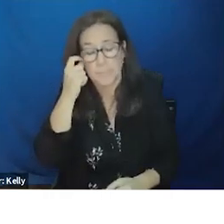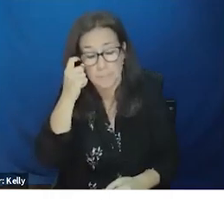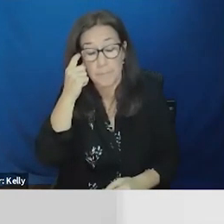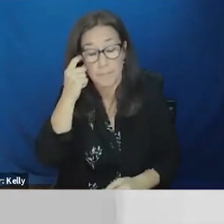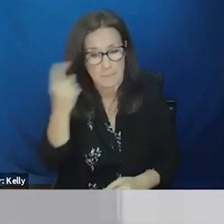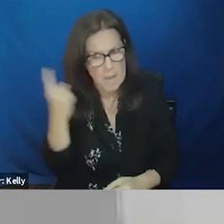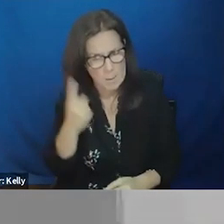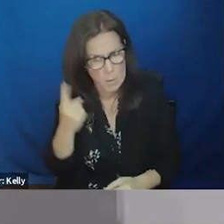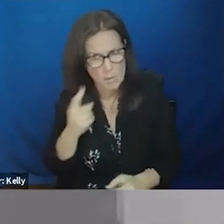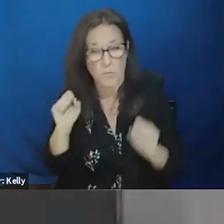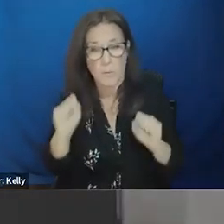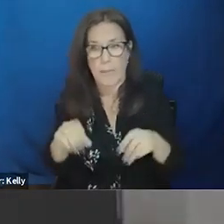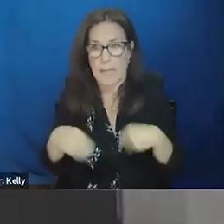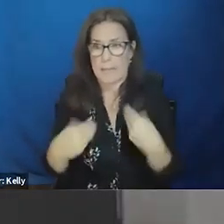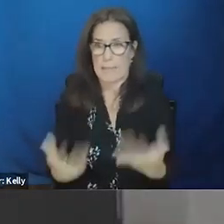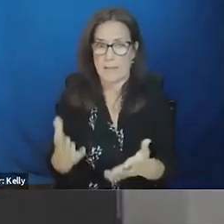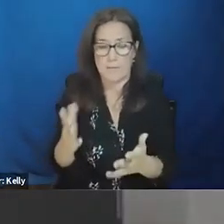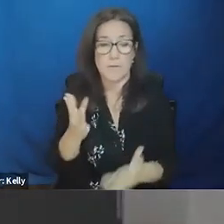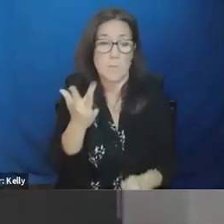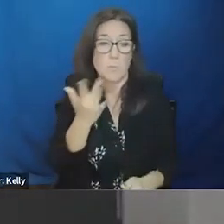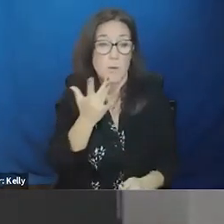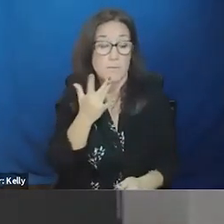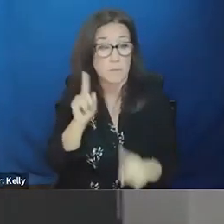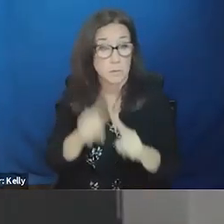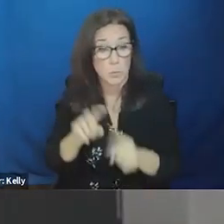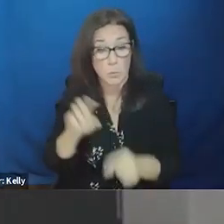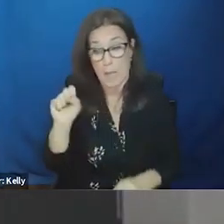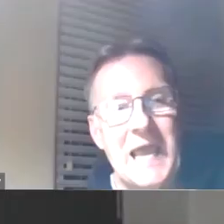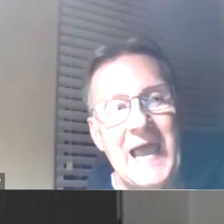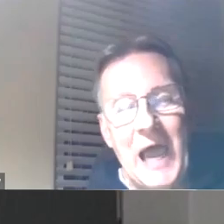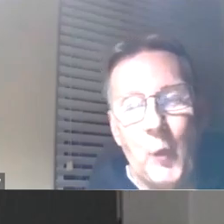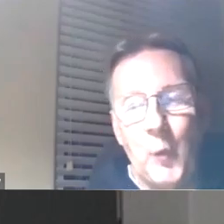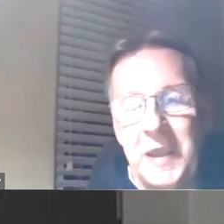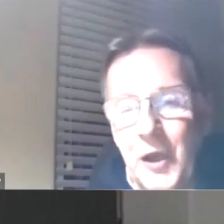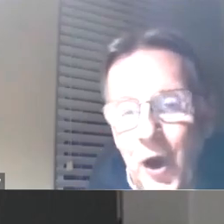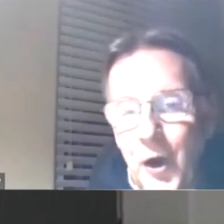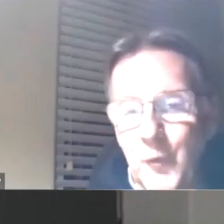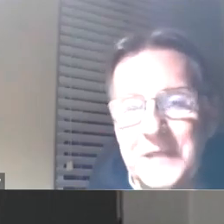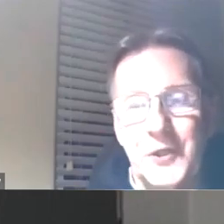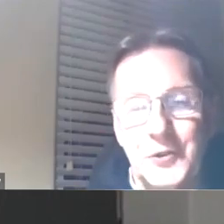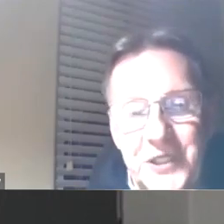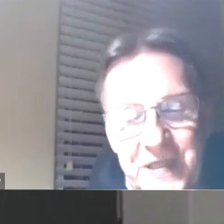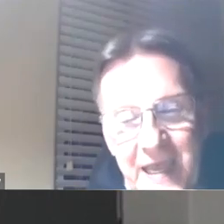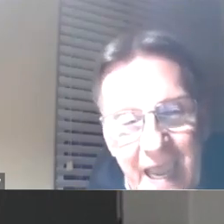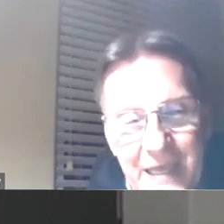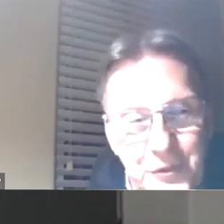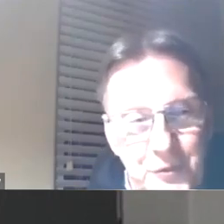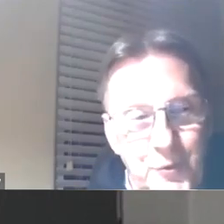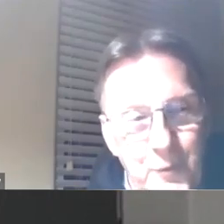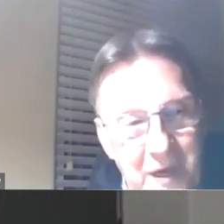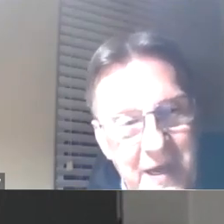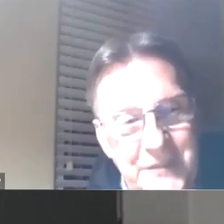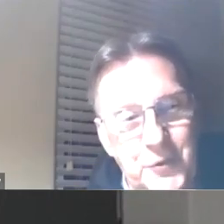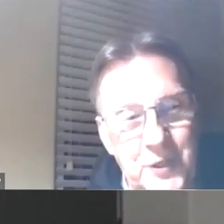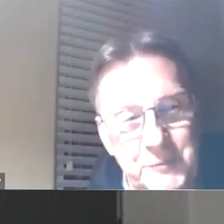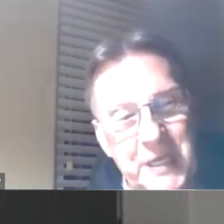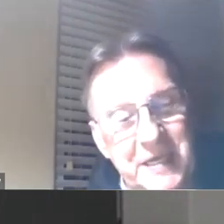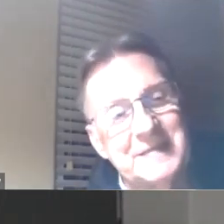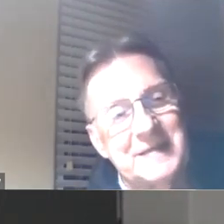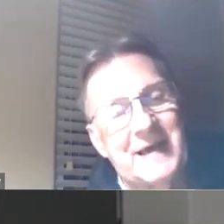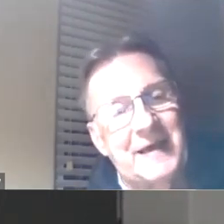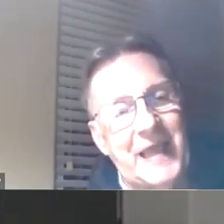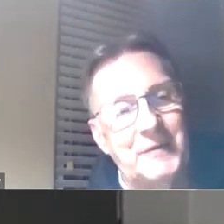personas que también están sin hogar sería posible darle preferencia a empleados del